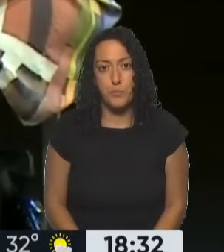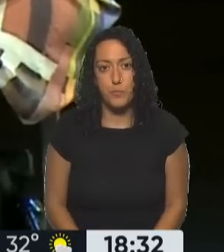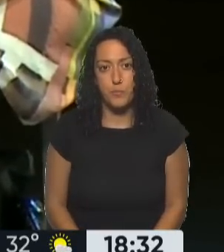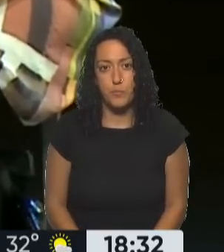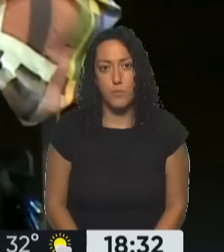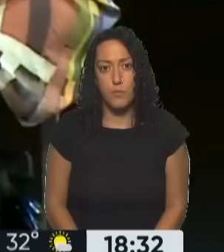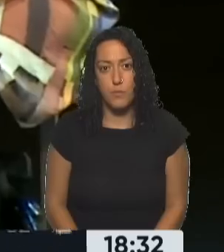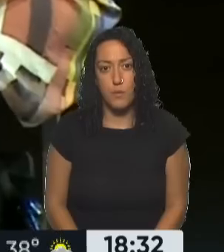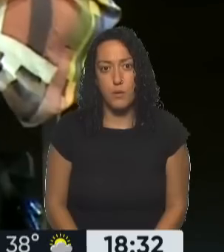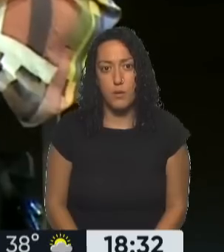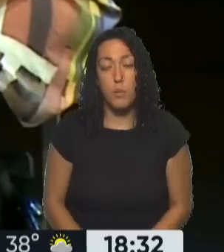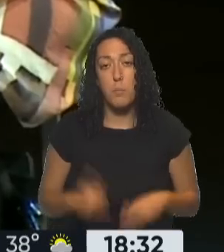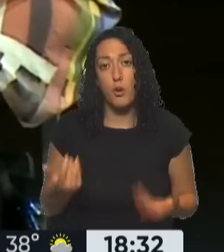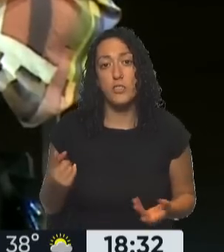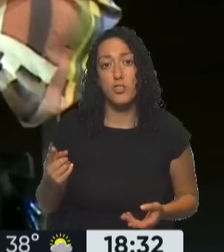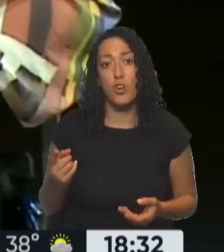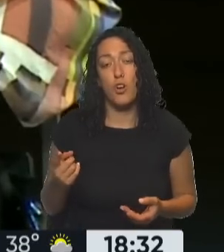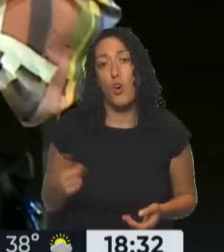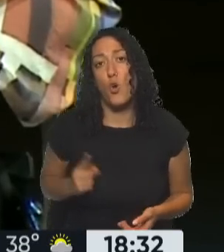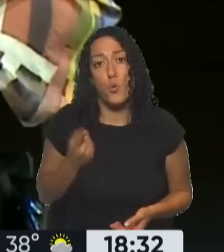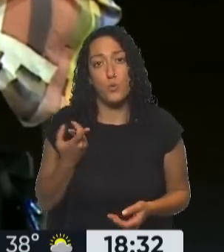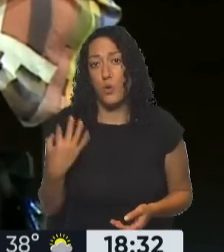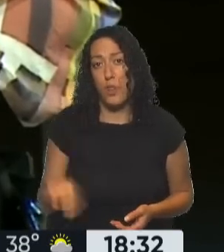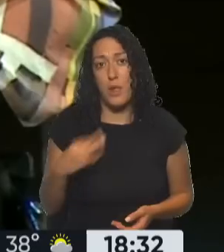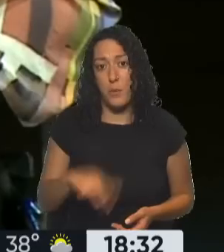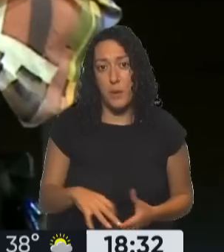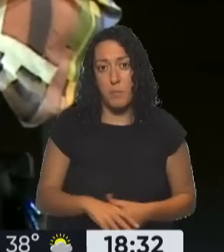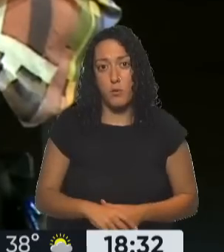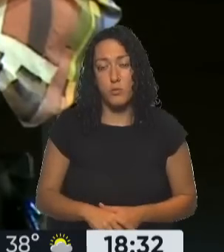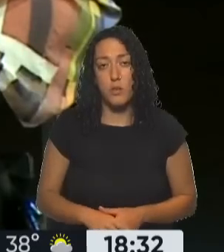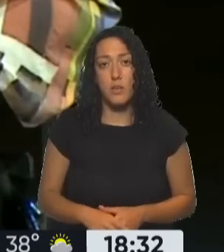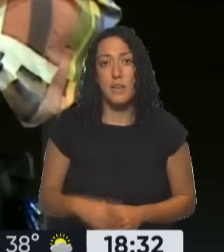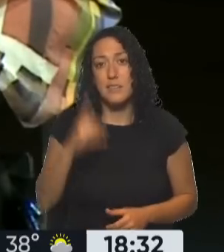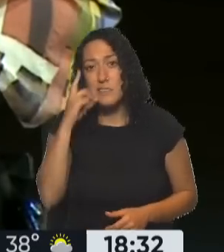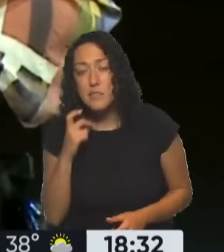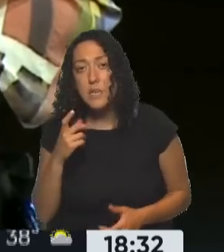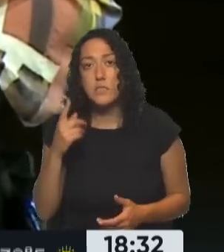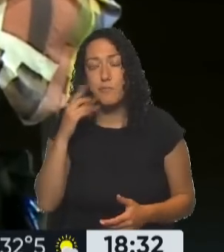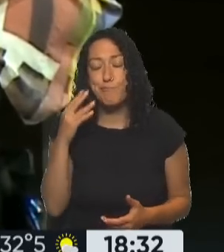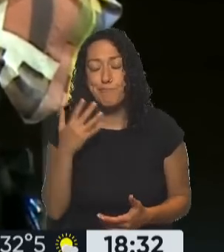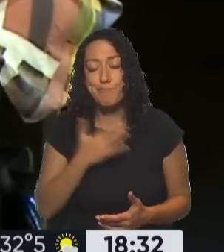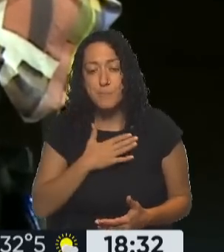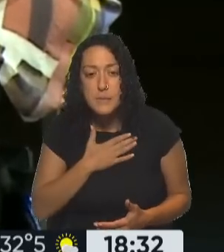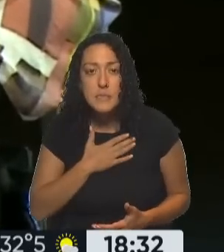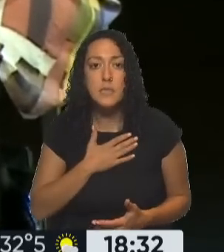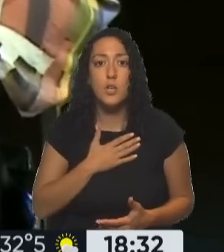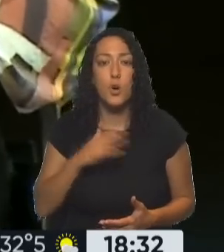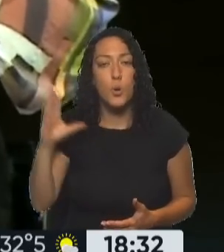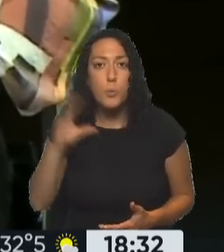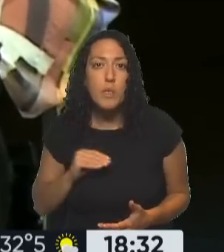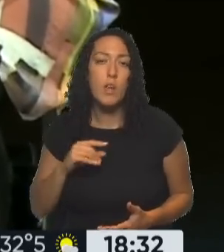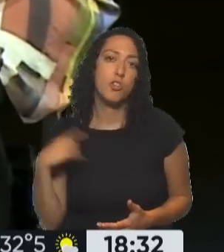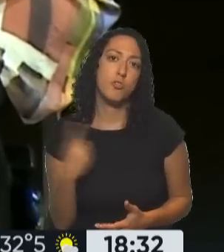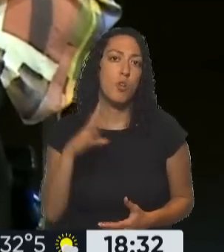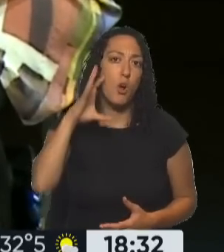Y eso debe llenarnos de orgullo en tanto dolor, tanta melancolía, tanta pena, tanto olvido. Recordemos eso.